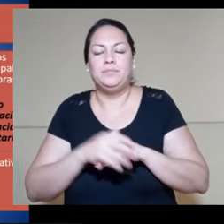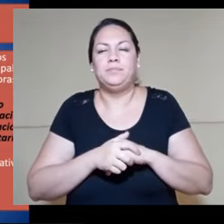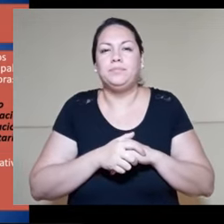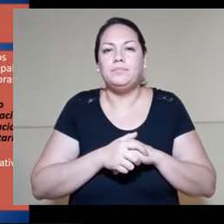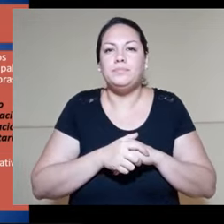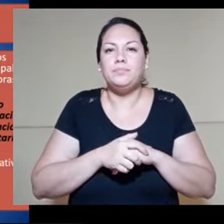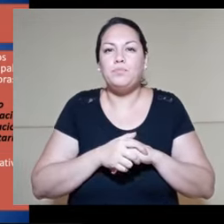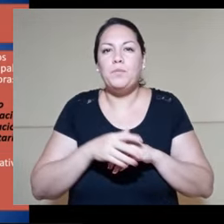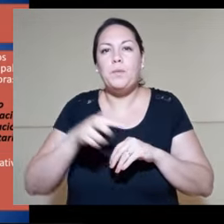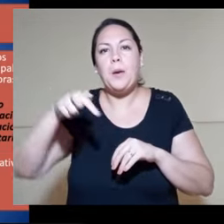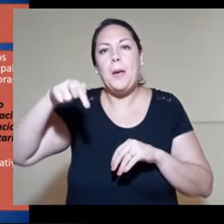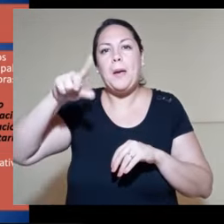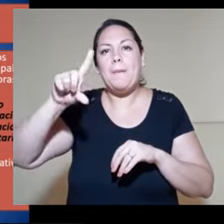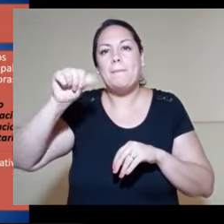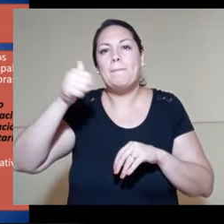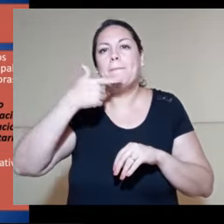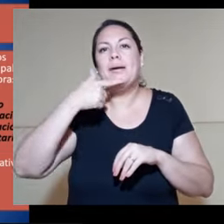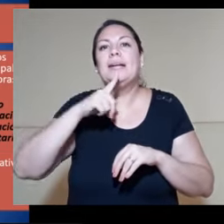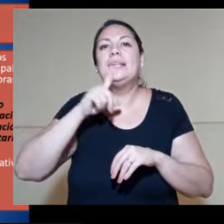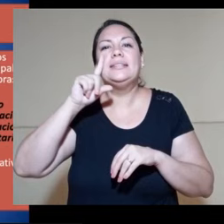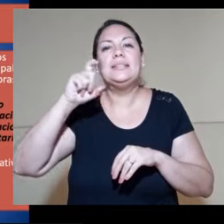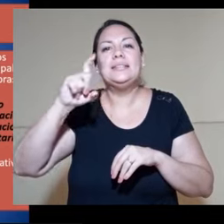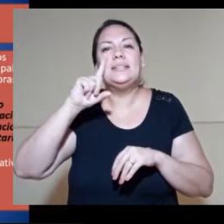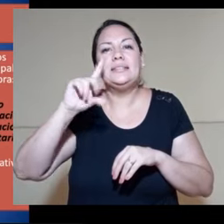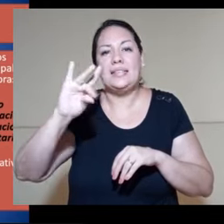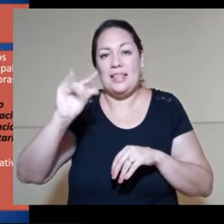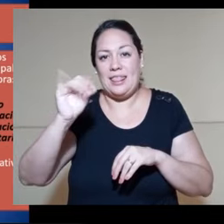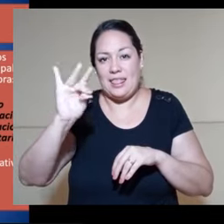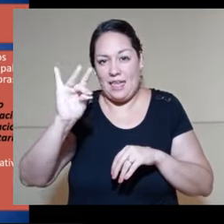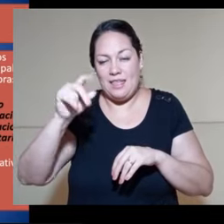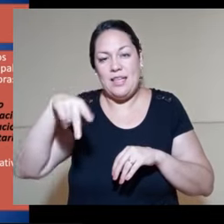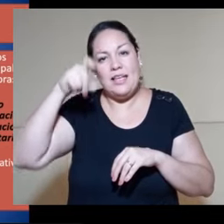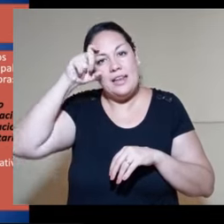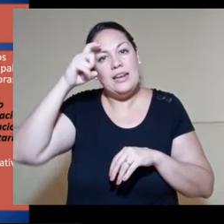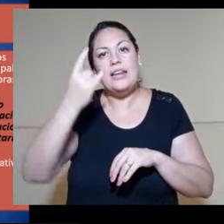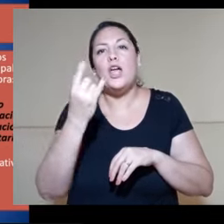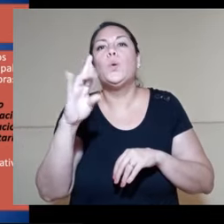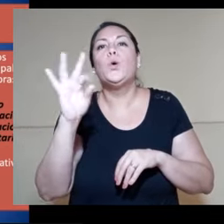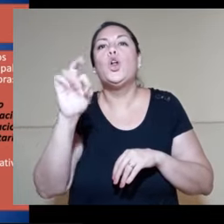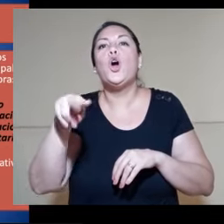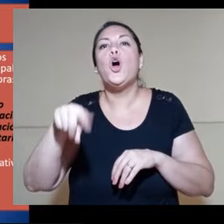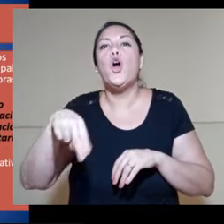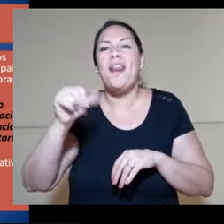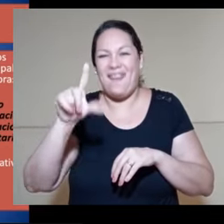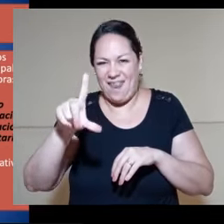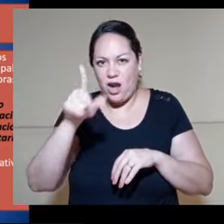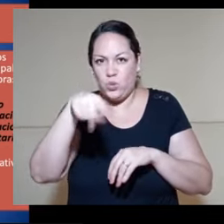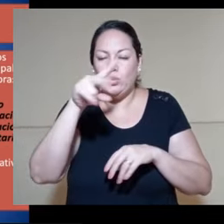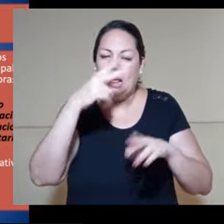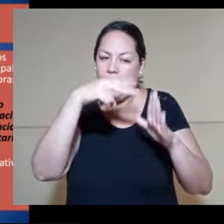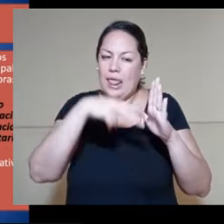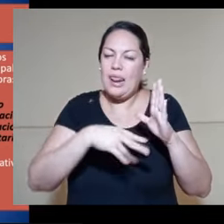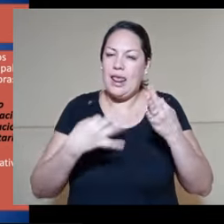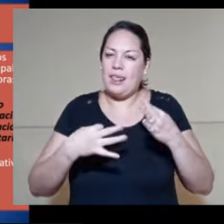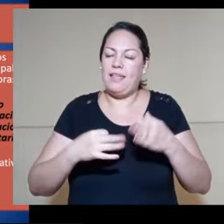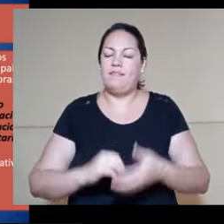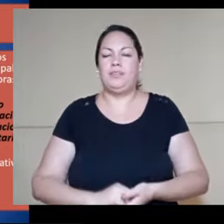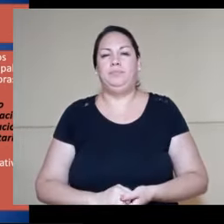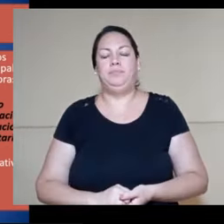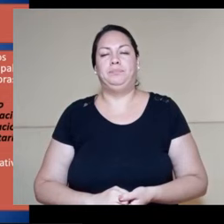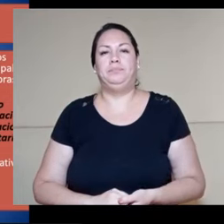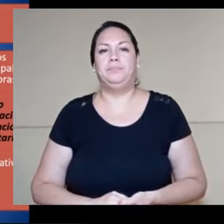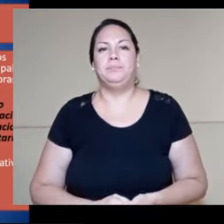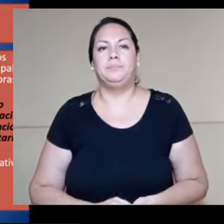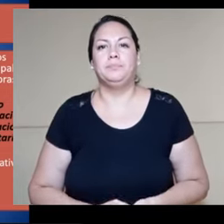hiperpolarización, ¿ah? Y lo que es plasticidad neuronal, que ustedes lo han visto abajo, eso es lo que yo les mandé la clase para que lo vayan viendo y lo vayan